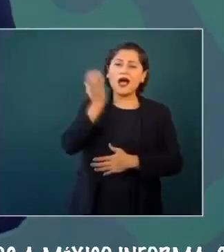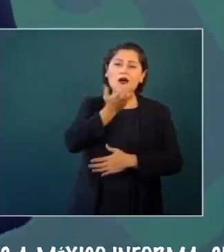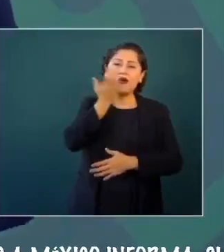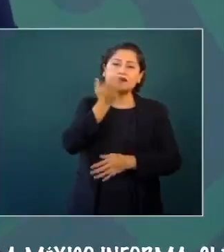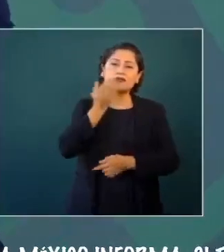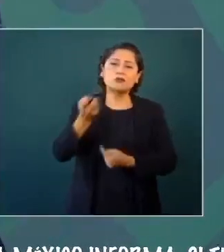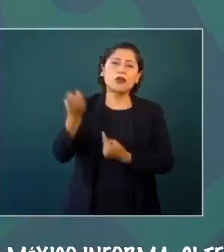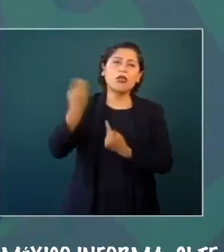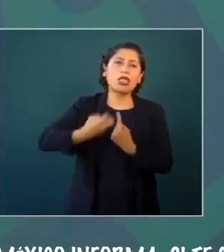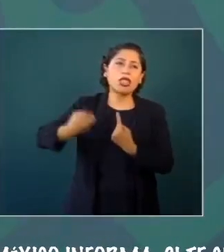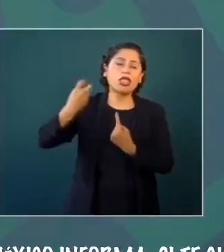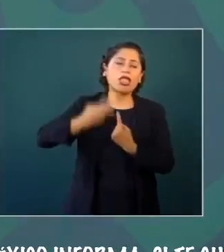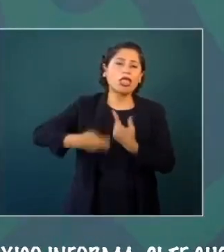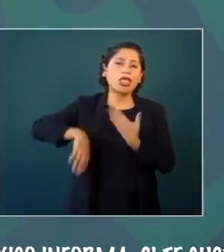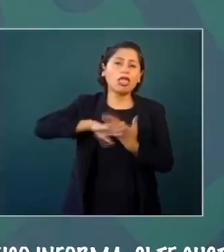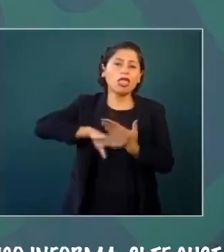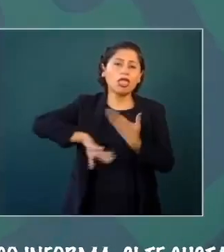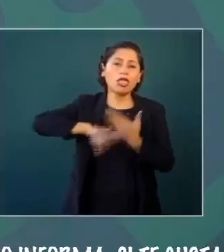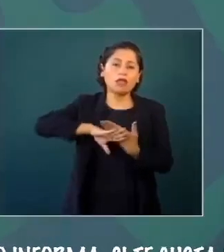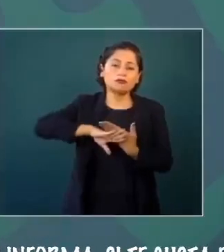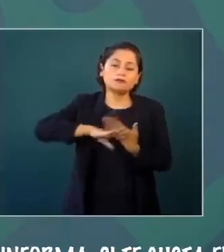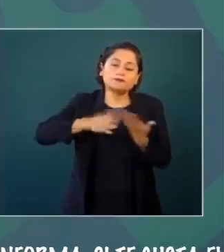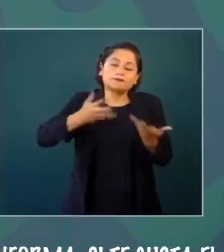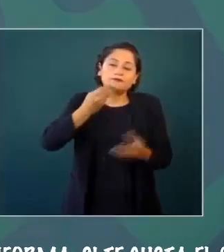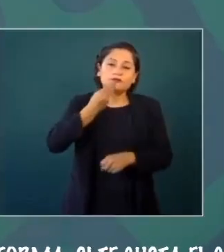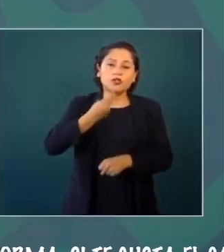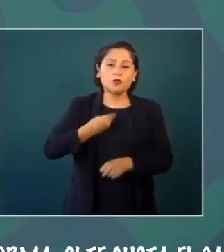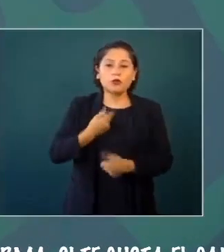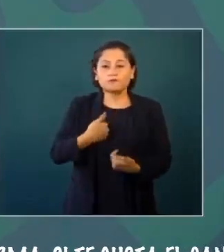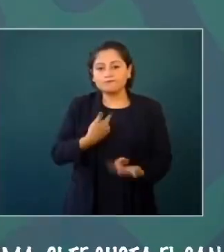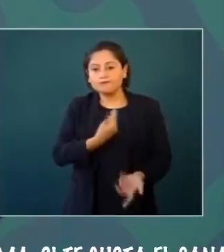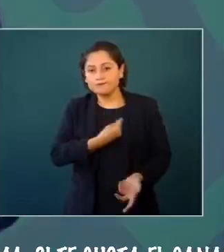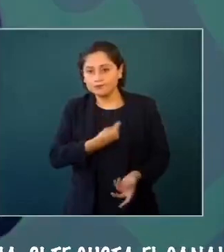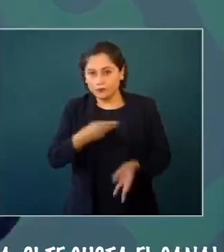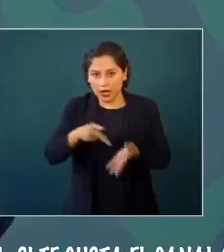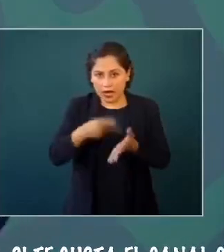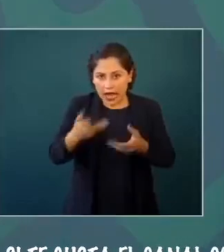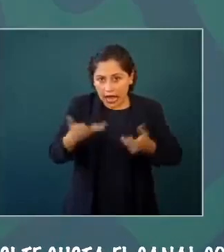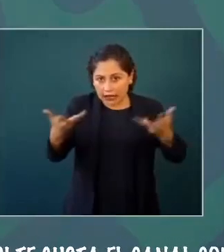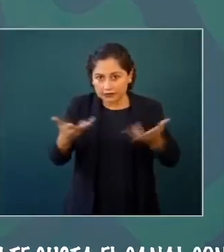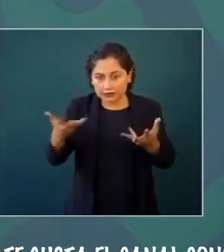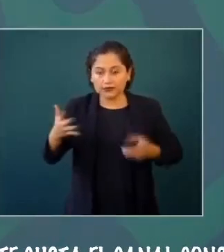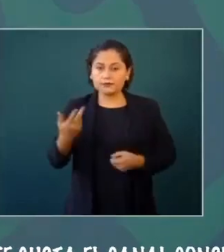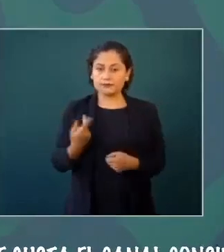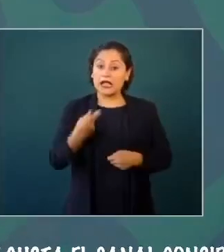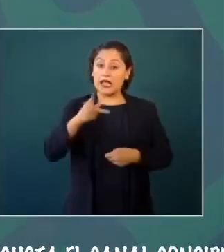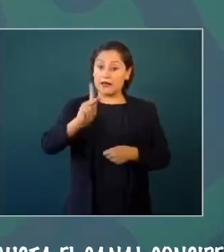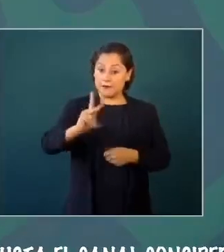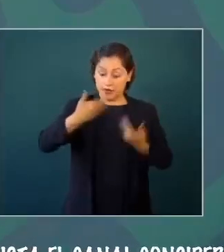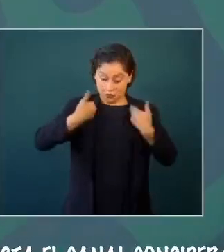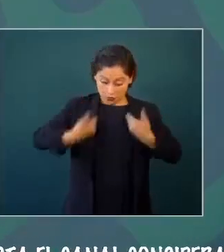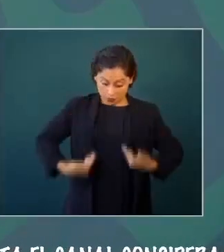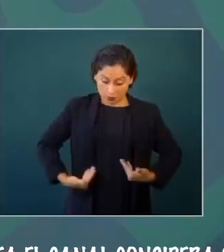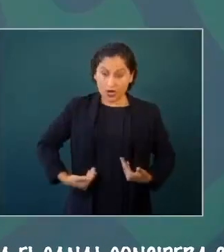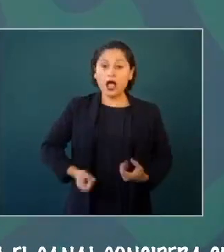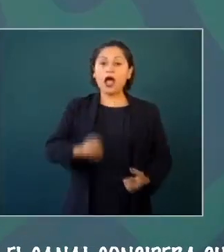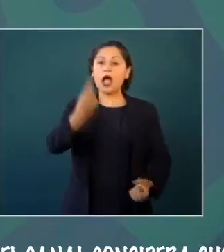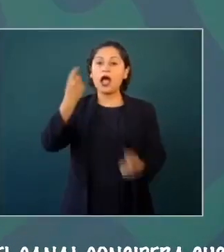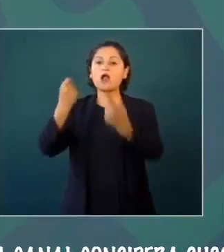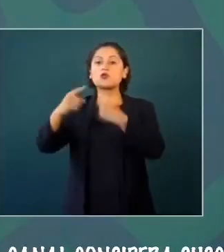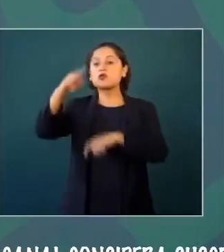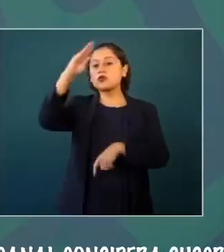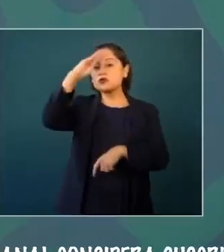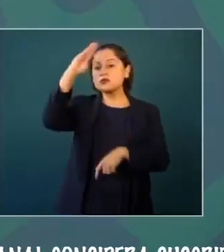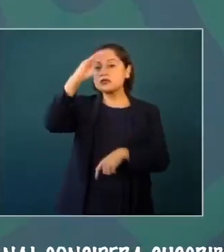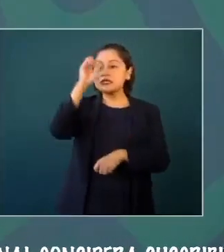pero en fin es lo que está pasando hoy en día pero en mi caso hay quienes creen que con infamia sentir intrigas